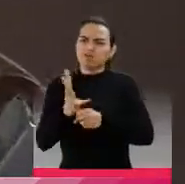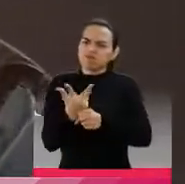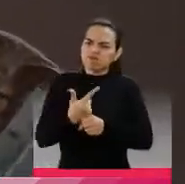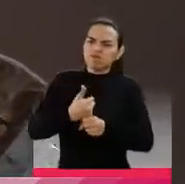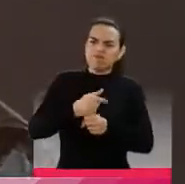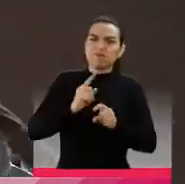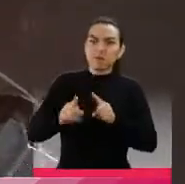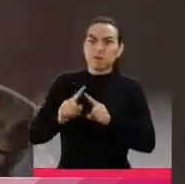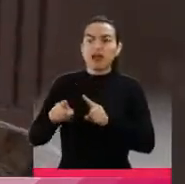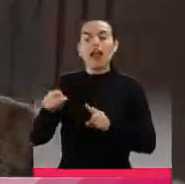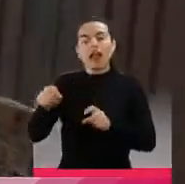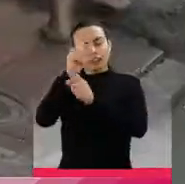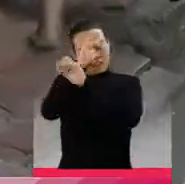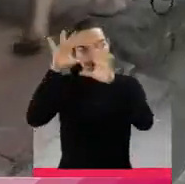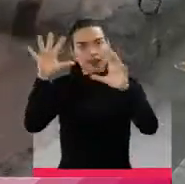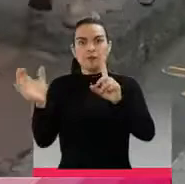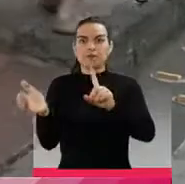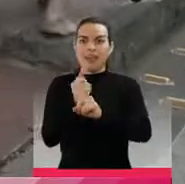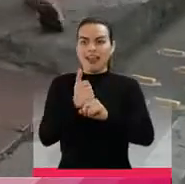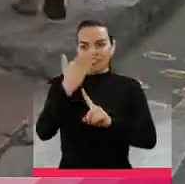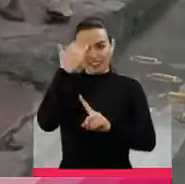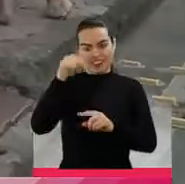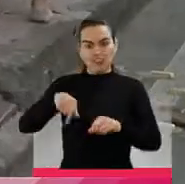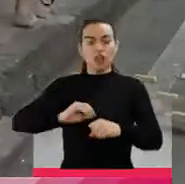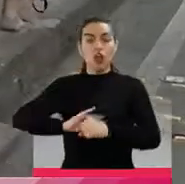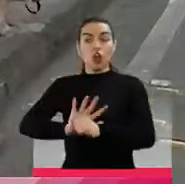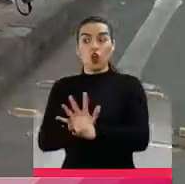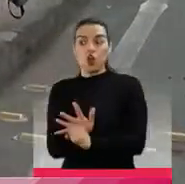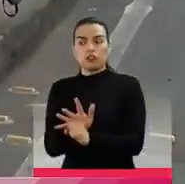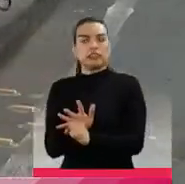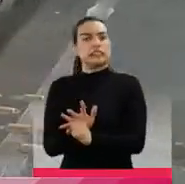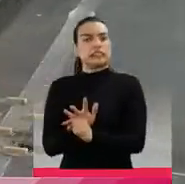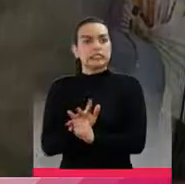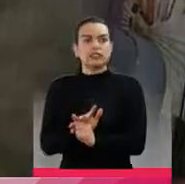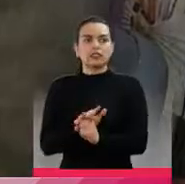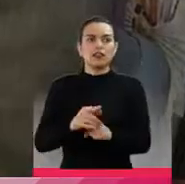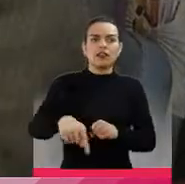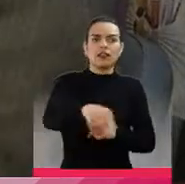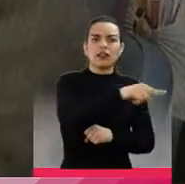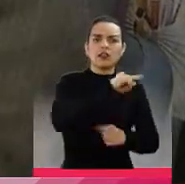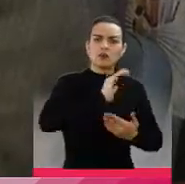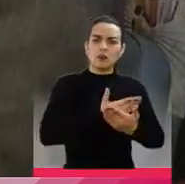sueño. Con el COVID como inspiración y con la ayuda de talentosos músicos,